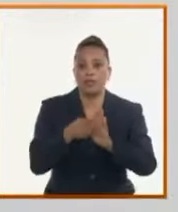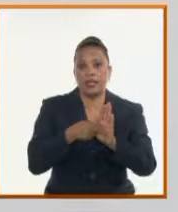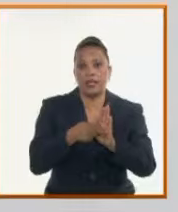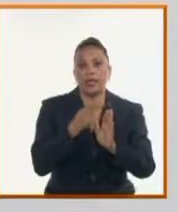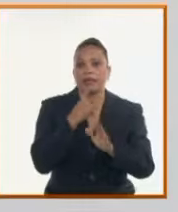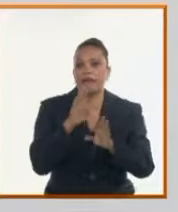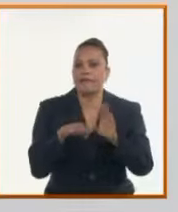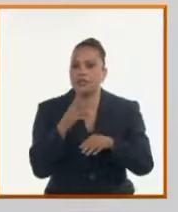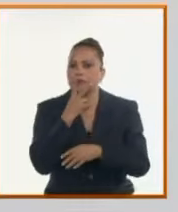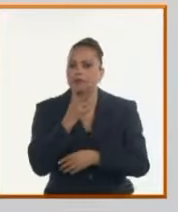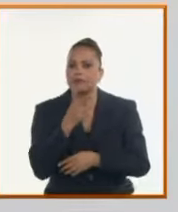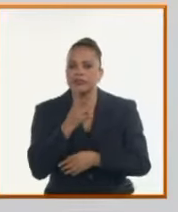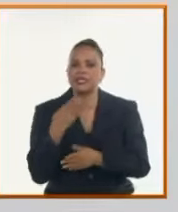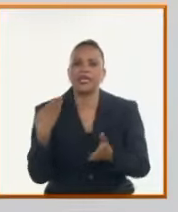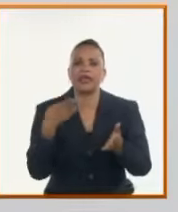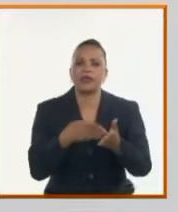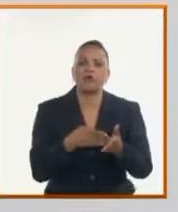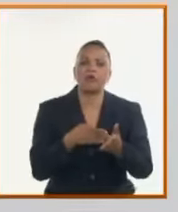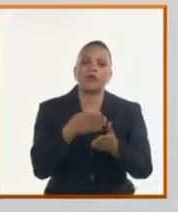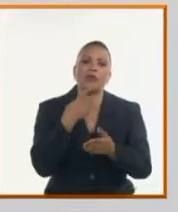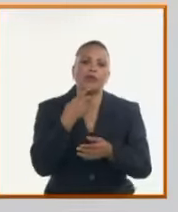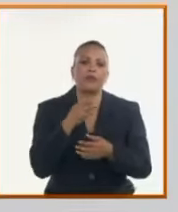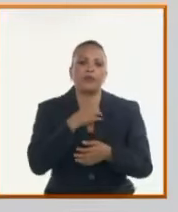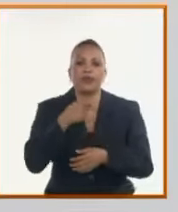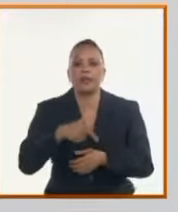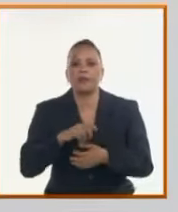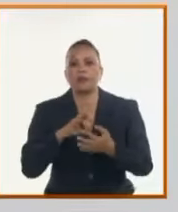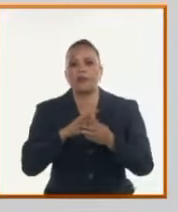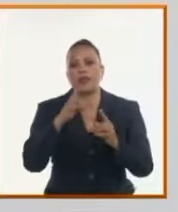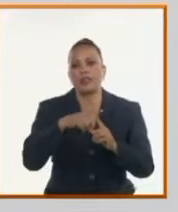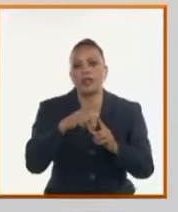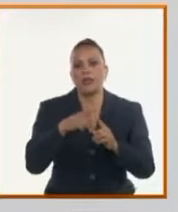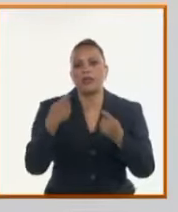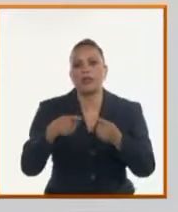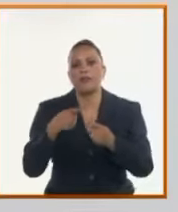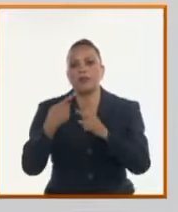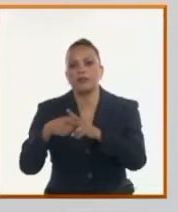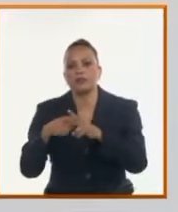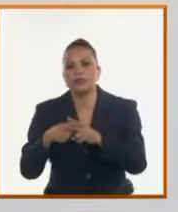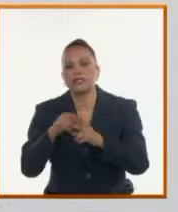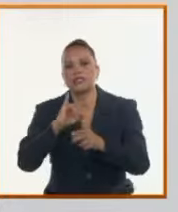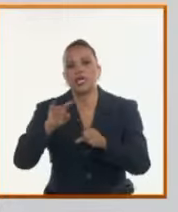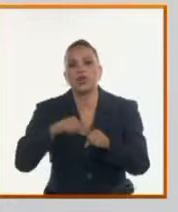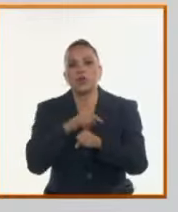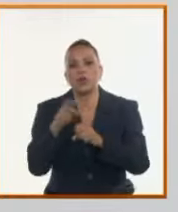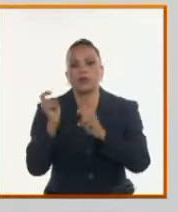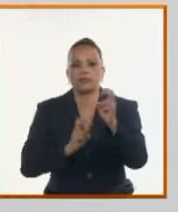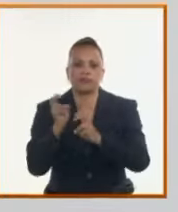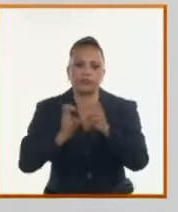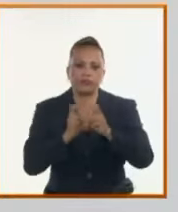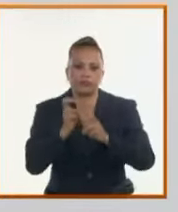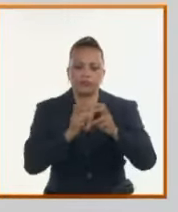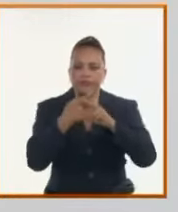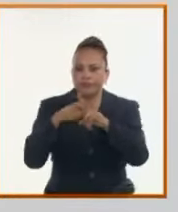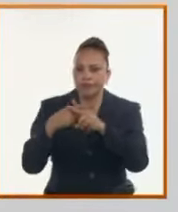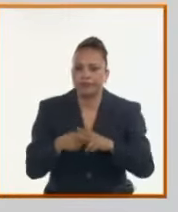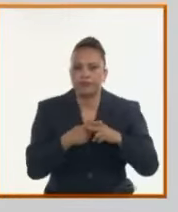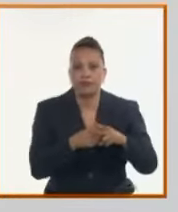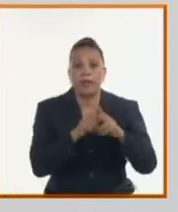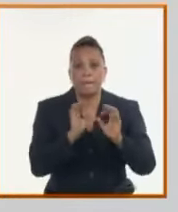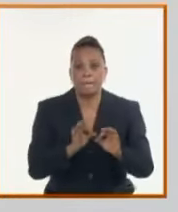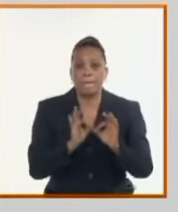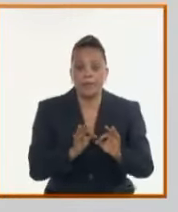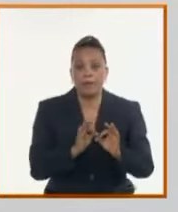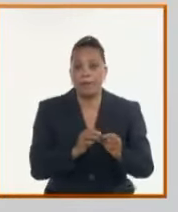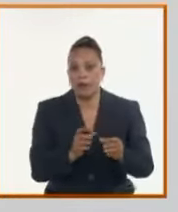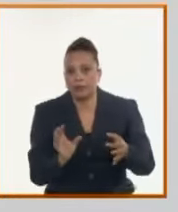atiende que acabada de llegar de un viaje tenemos que darle eh tres cu cu 6 horas en un taller y a raíz de eso esa misma locomotora es